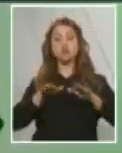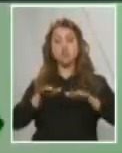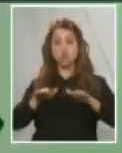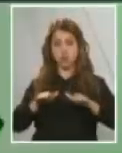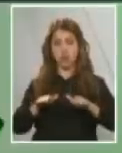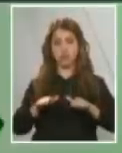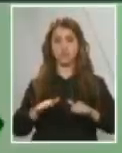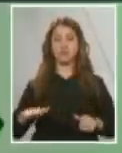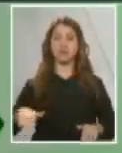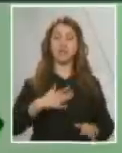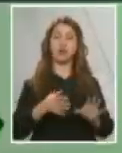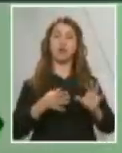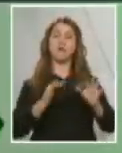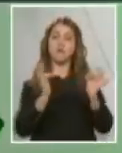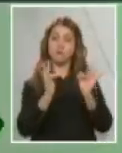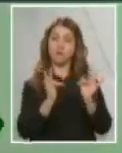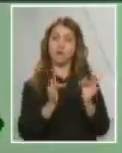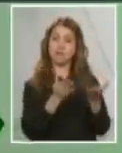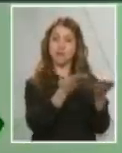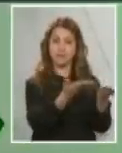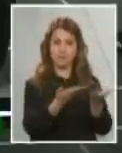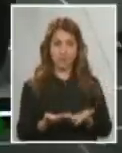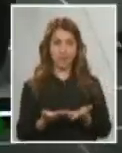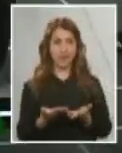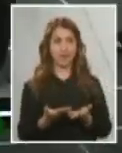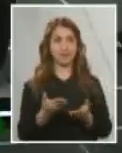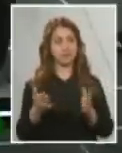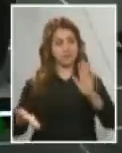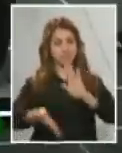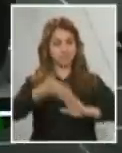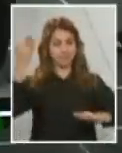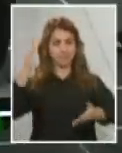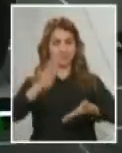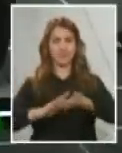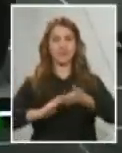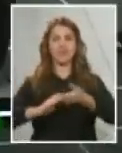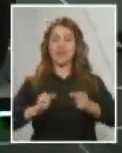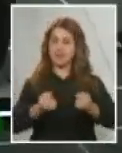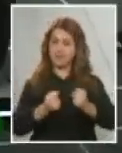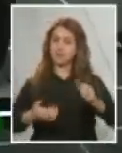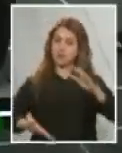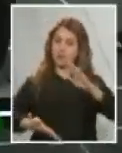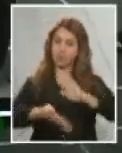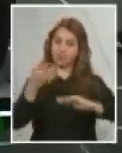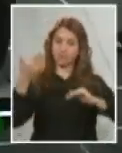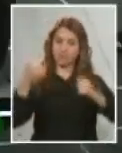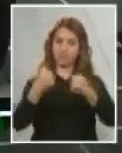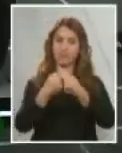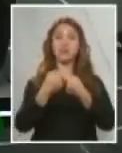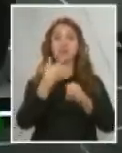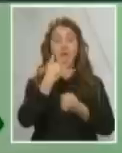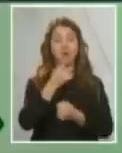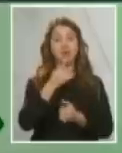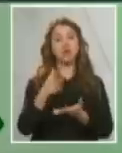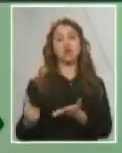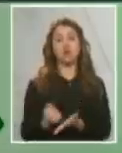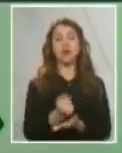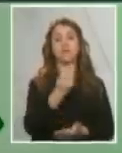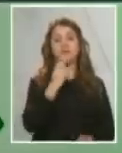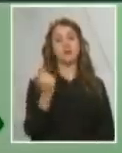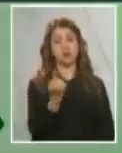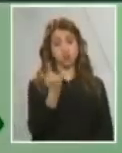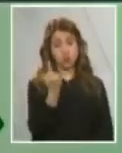quiero felicitar. Vengan esos cinco nerviosos y todo, vengan esos cinco, porque haber logrado irte a vivir